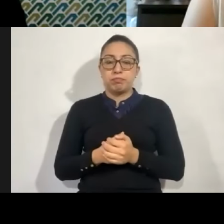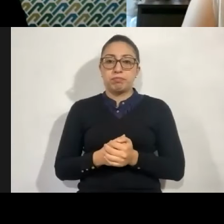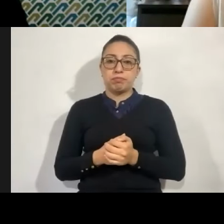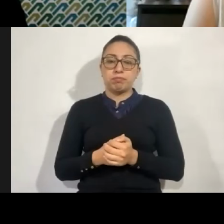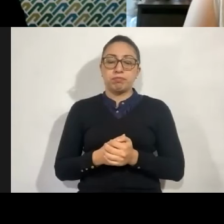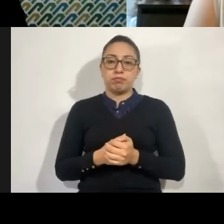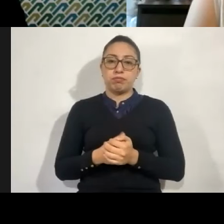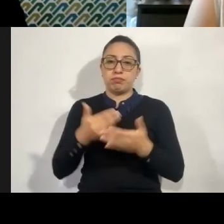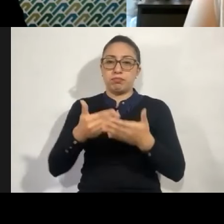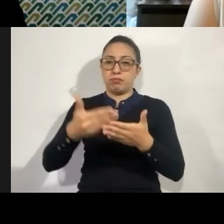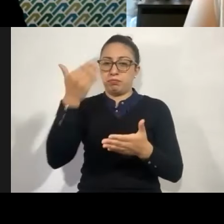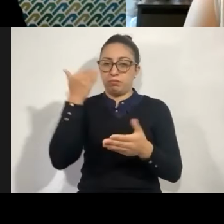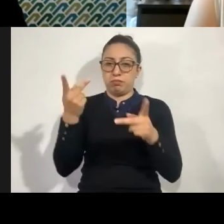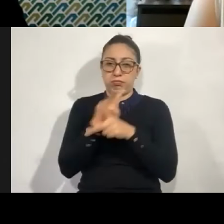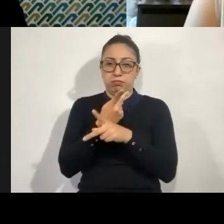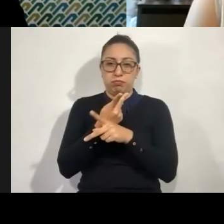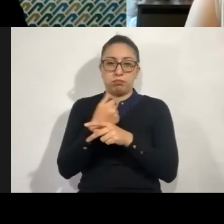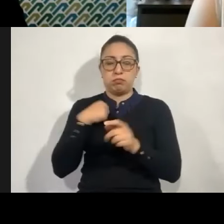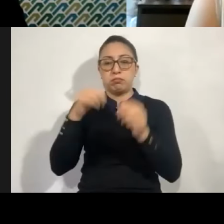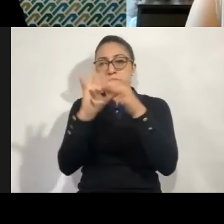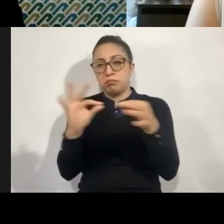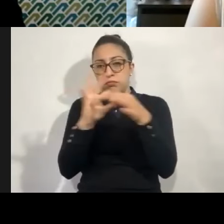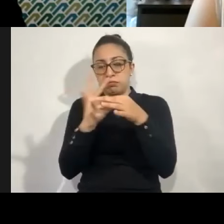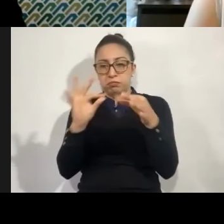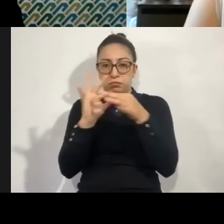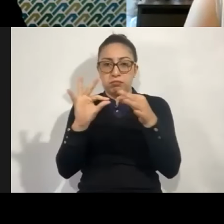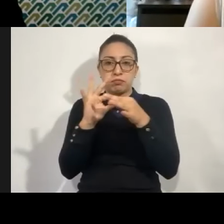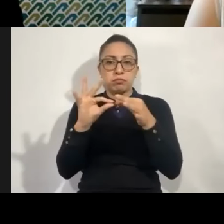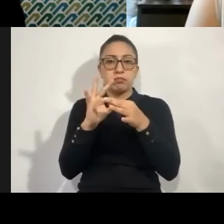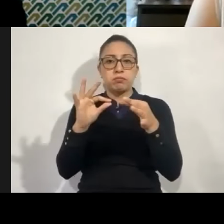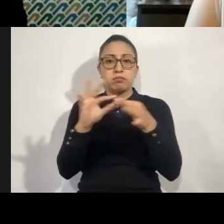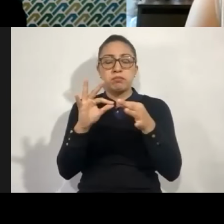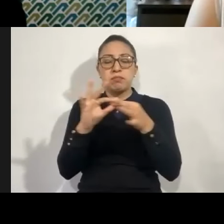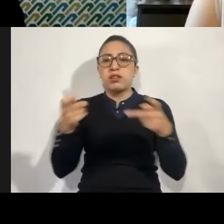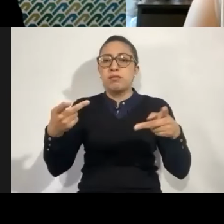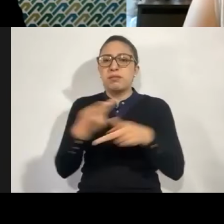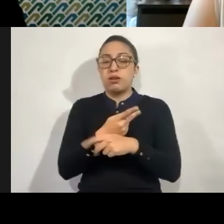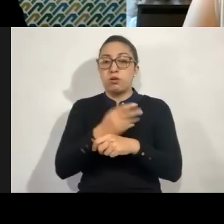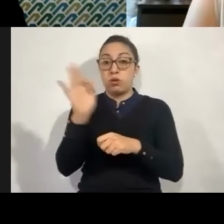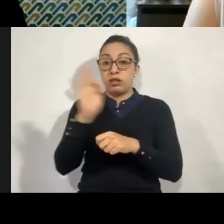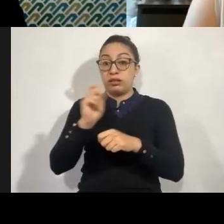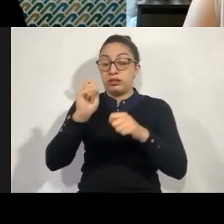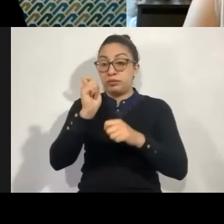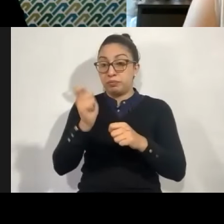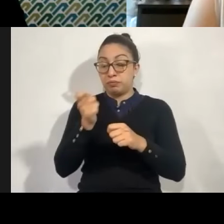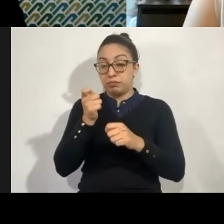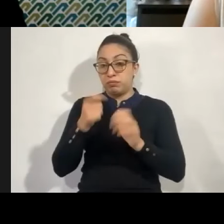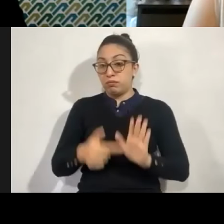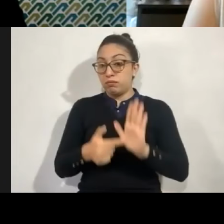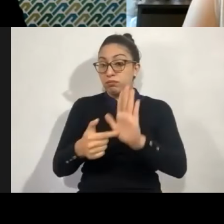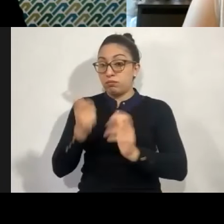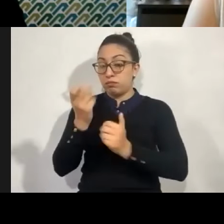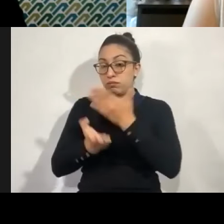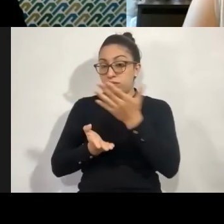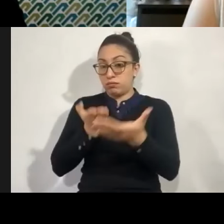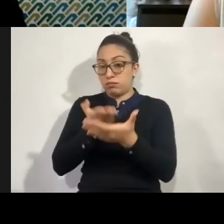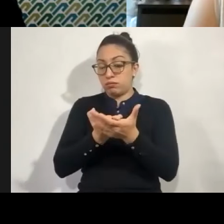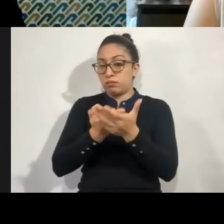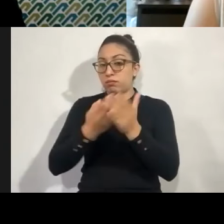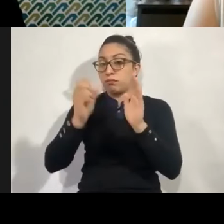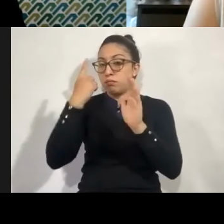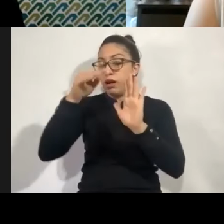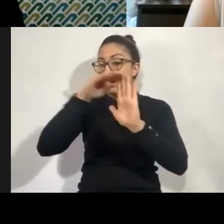hace unos minutos, la realidad es que cuando se hizo el planteamiento de los términos de la tramitación